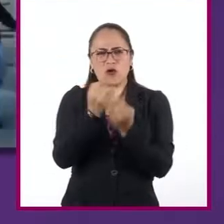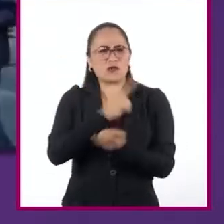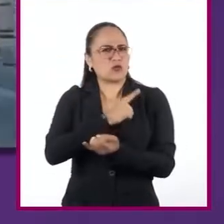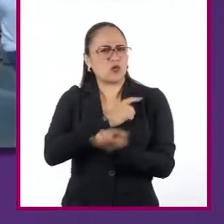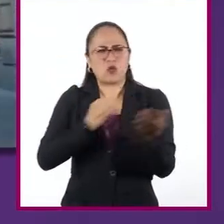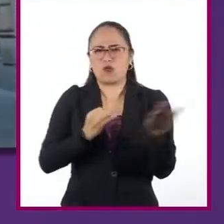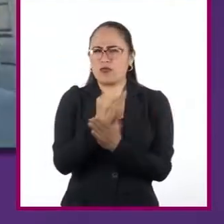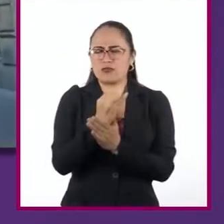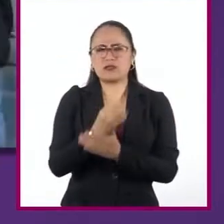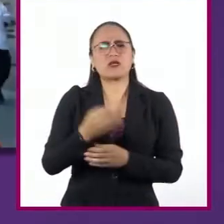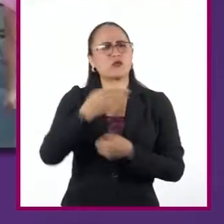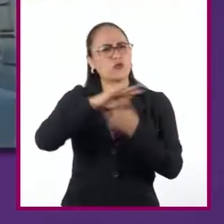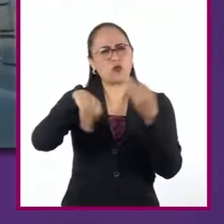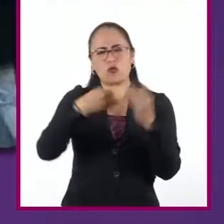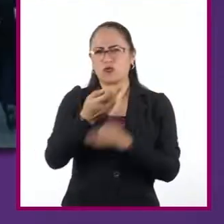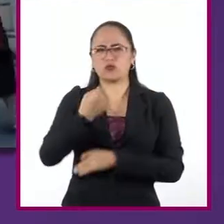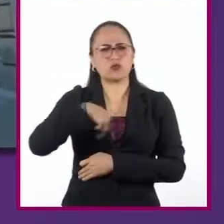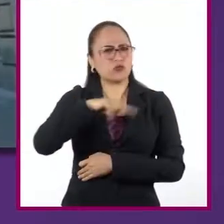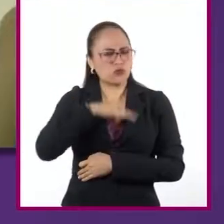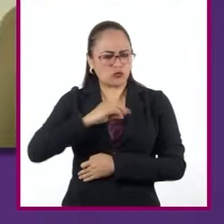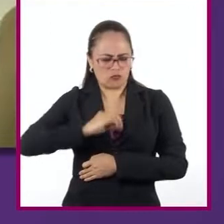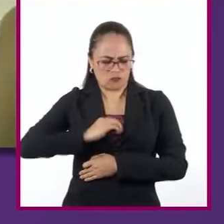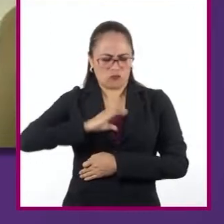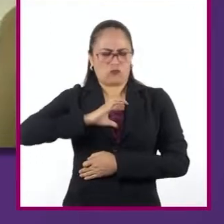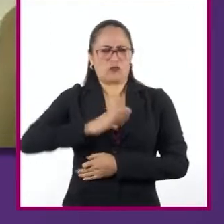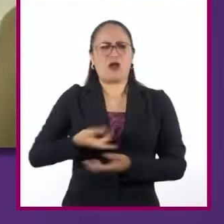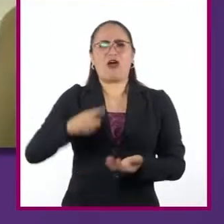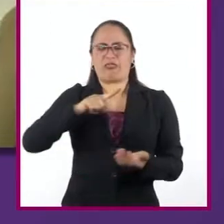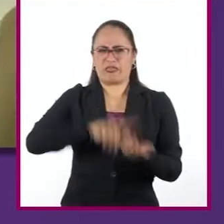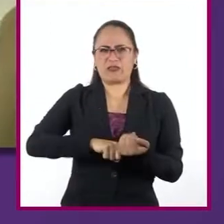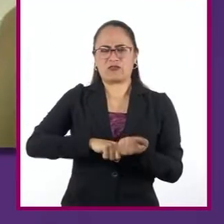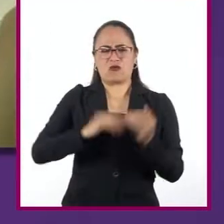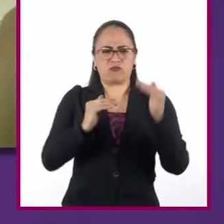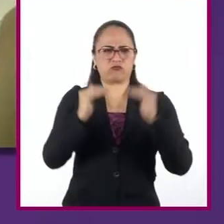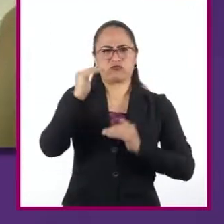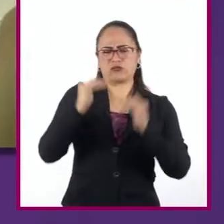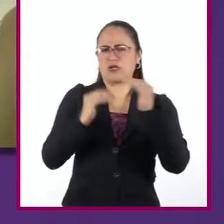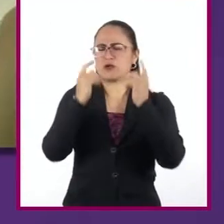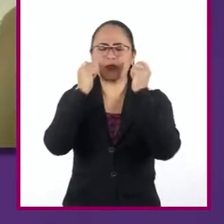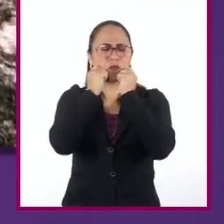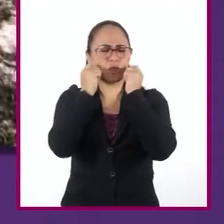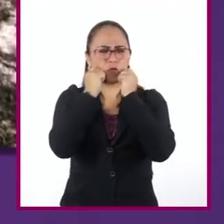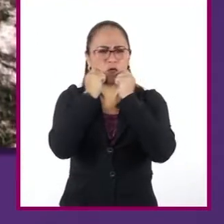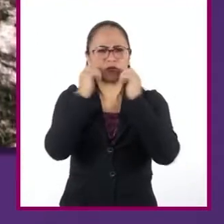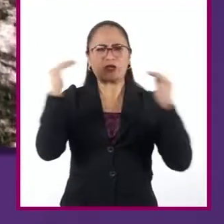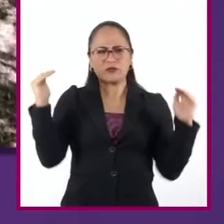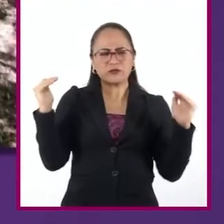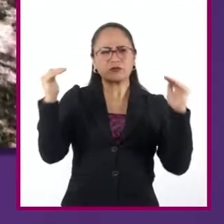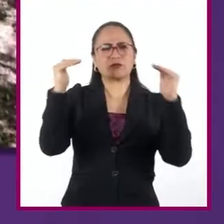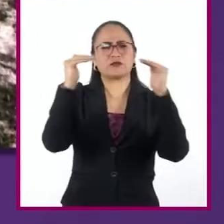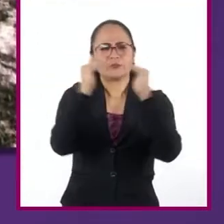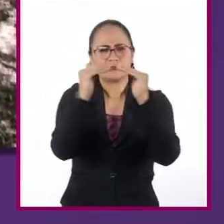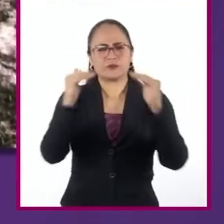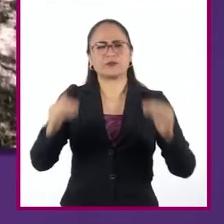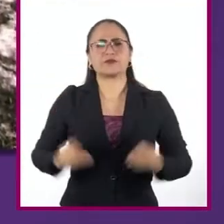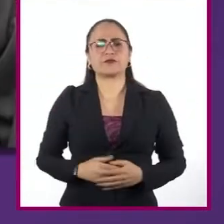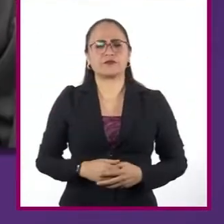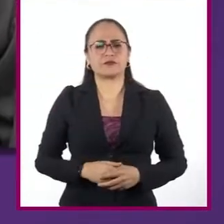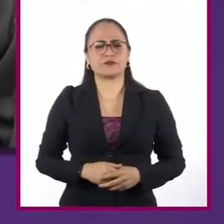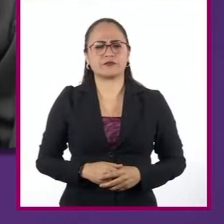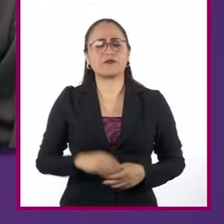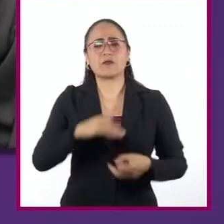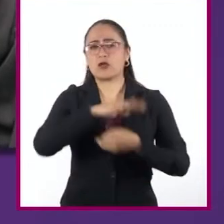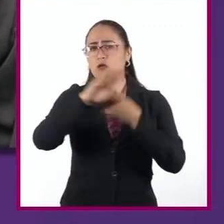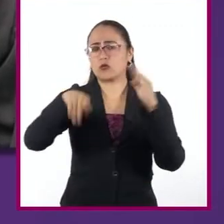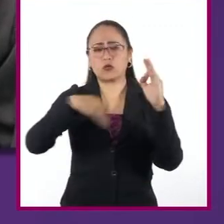seres humanos somos portadores de una dignidad común, por encima de todas las diferencias que nos individualizan y nos distinguen a unos de los otros. Todo